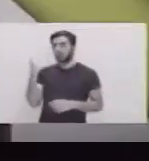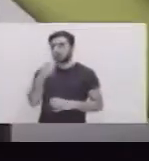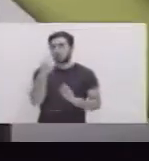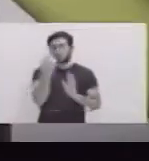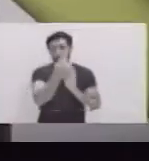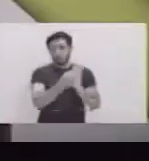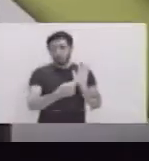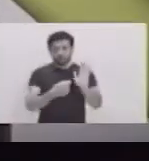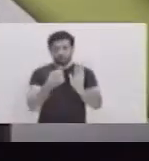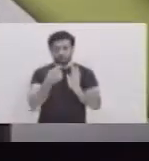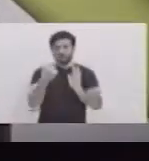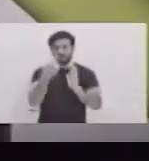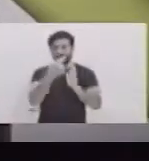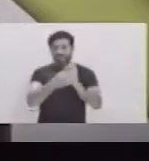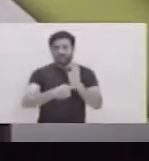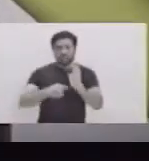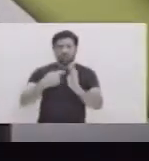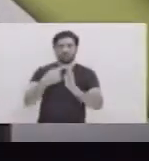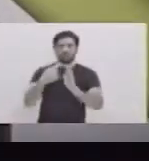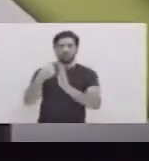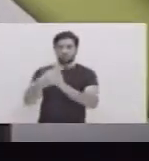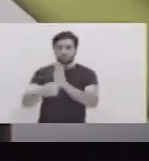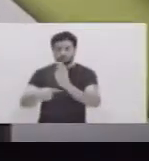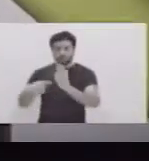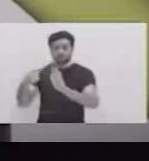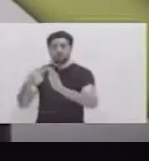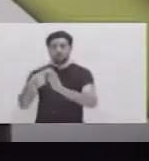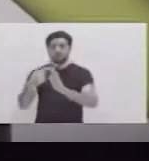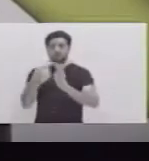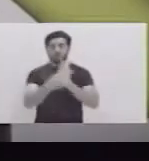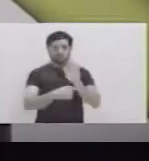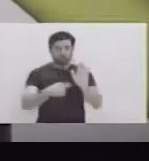porque voy a dejar mi diseño en forma circular.